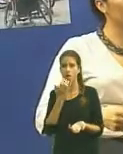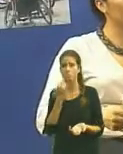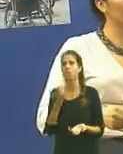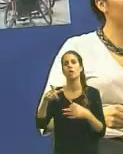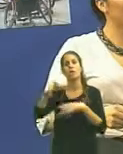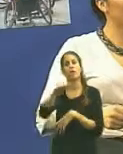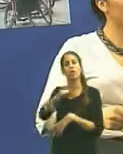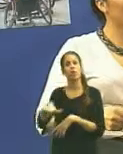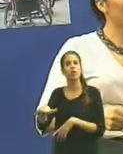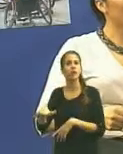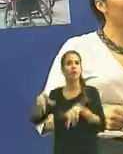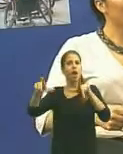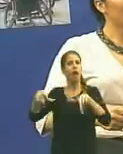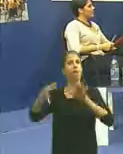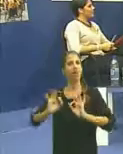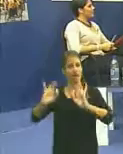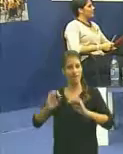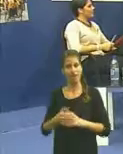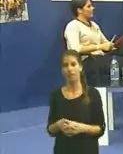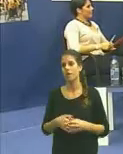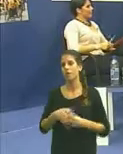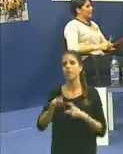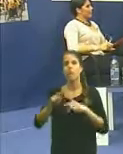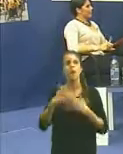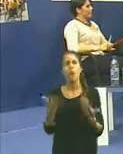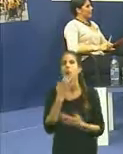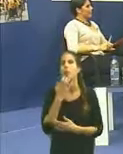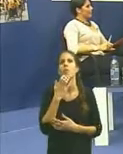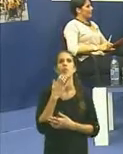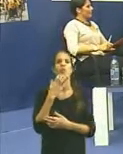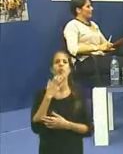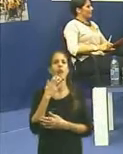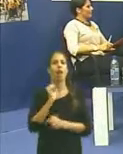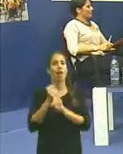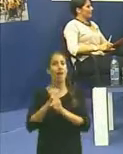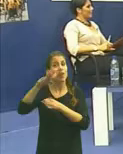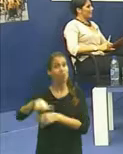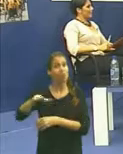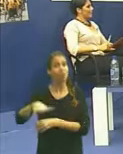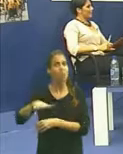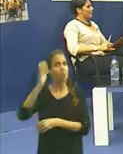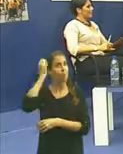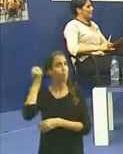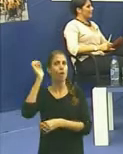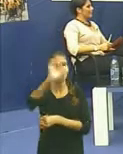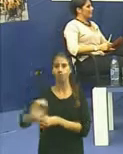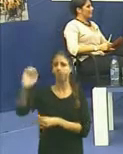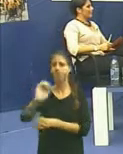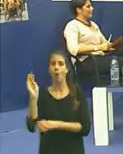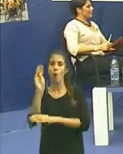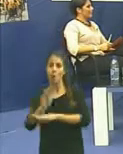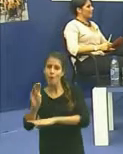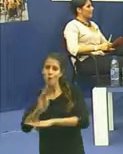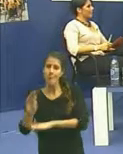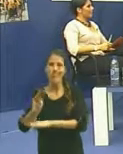niños de las aulas en clave? Pues aparte del cepillado de los ponis, el manejo y el cuidado de los ponis, también hacen otro tipo de